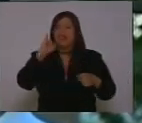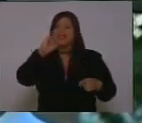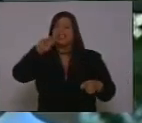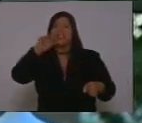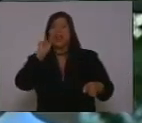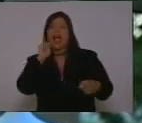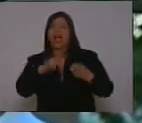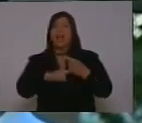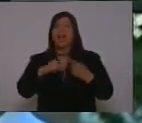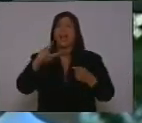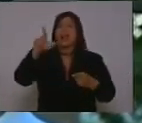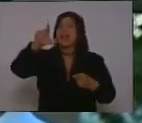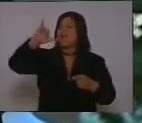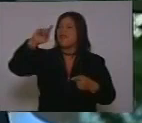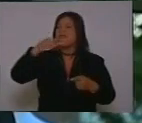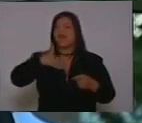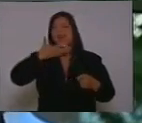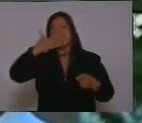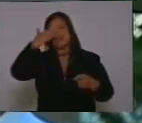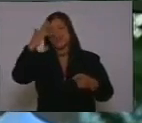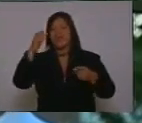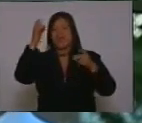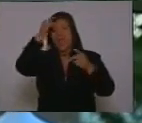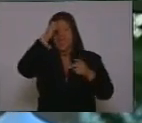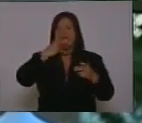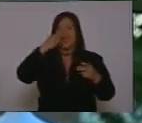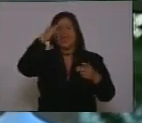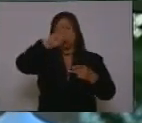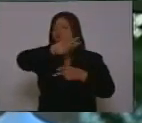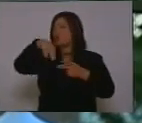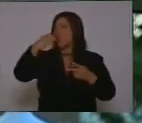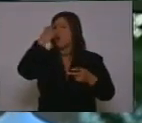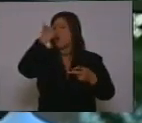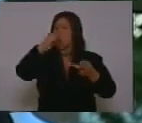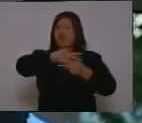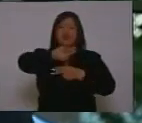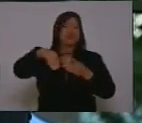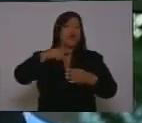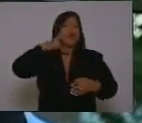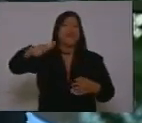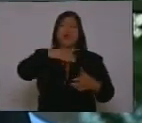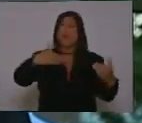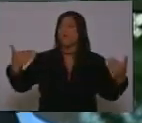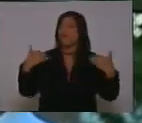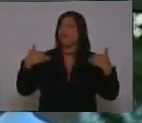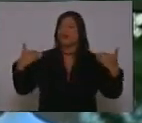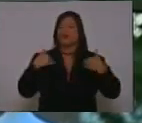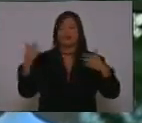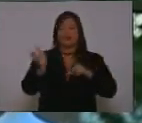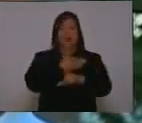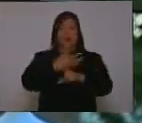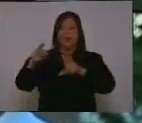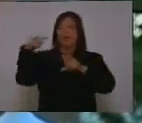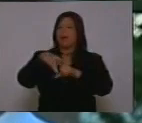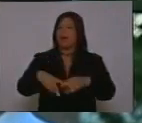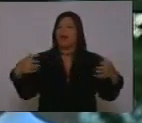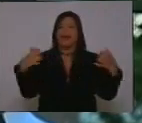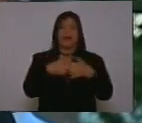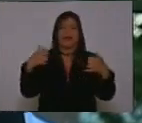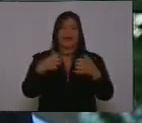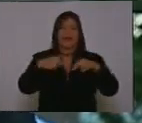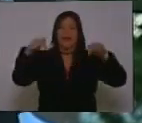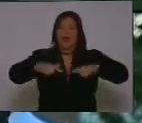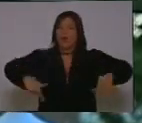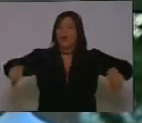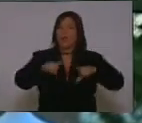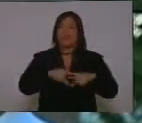de Libia, de Siria y todos los pueblos que hoy sufren el imperialismo y la guerra. Hoy está aquí